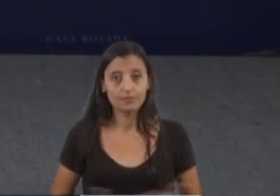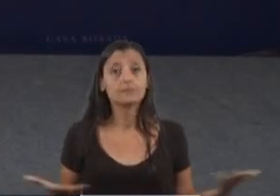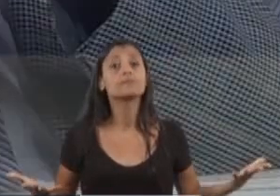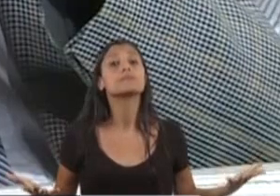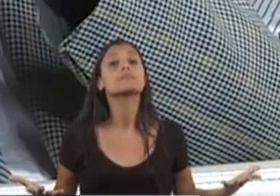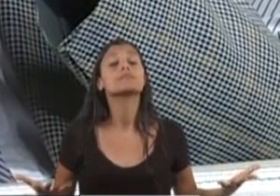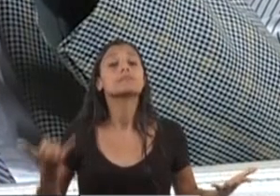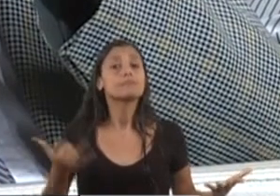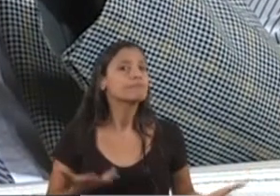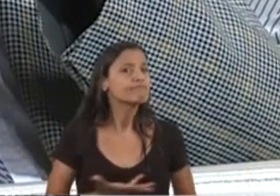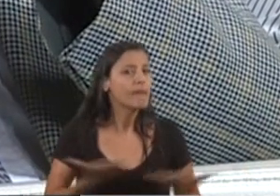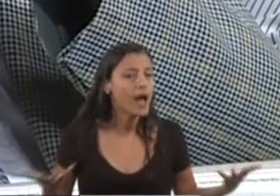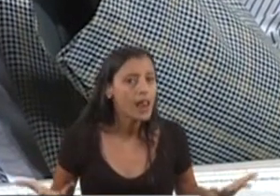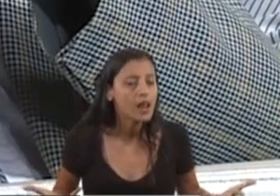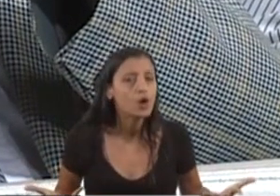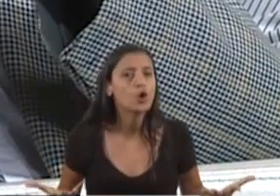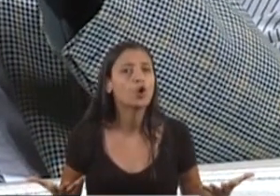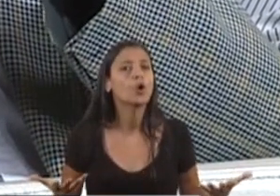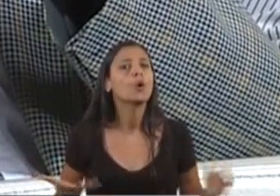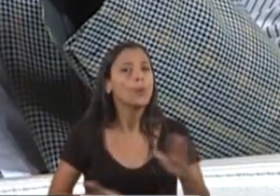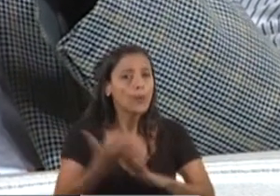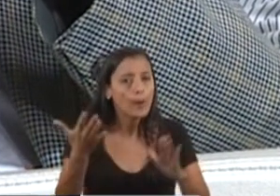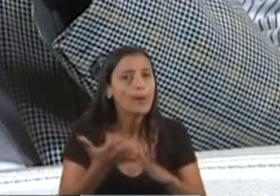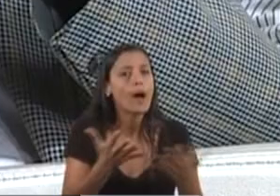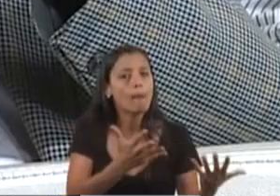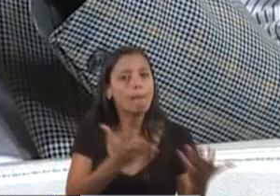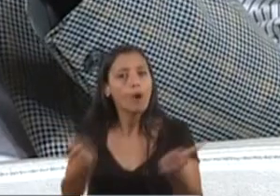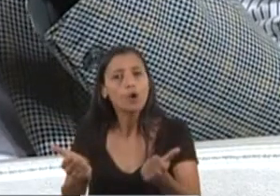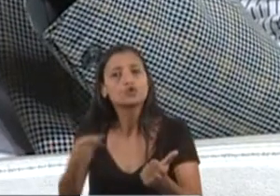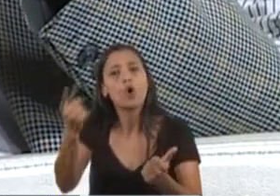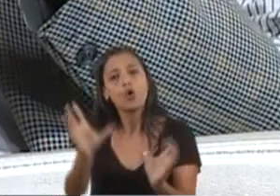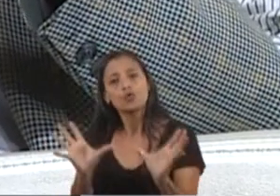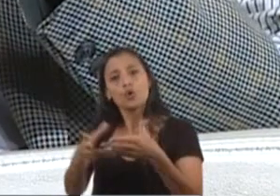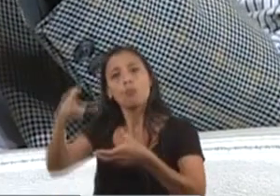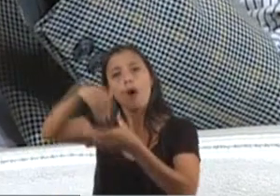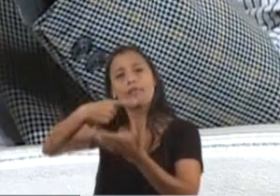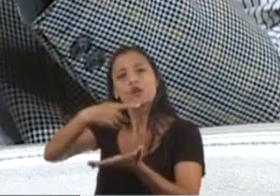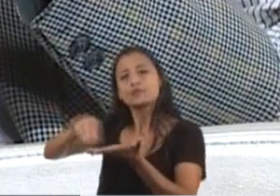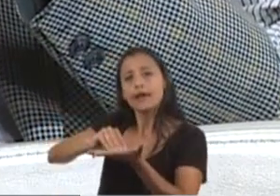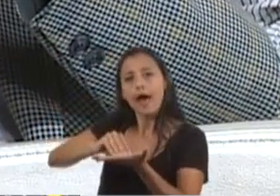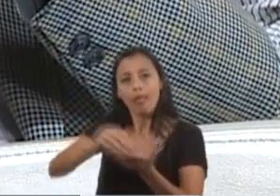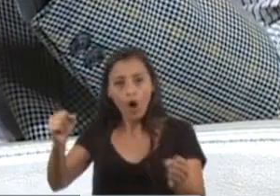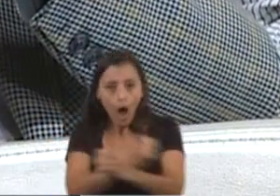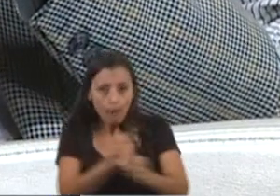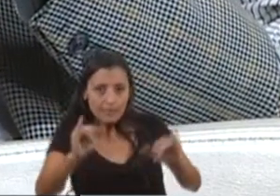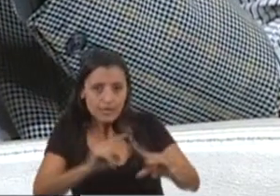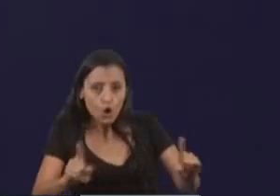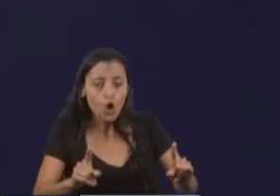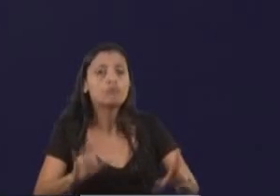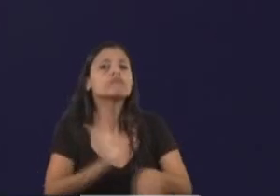¿Hay algún tipo de acompañamiento de otros bloques dentro del Senado o la mayoría de la Libertad Avanza? No